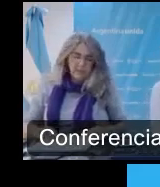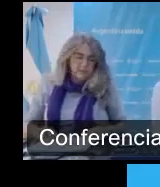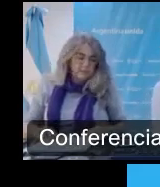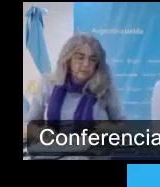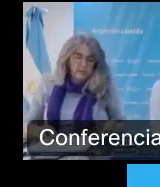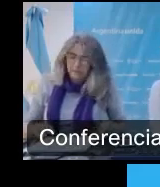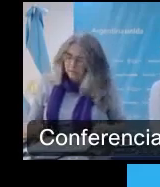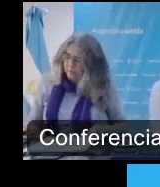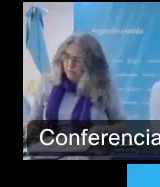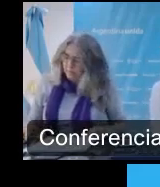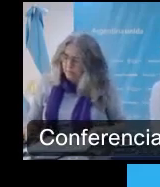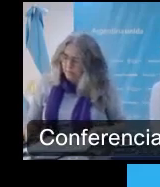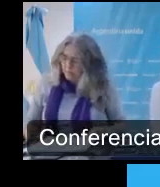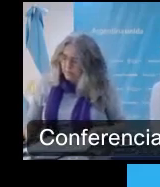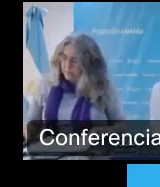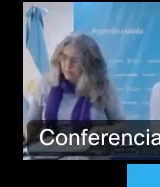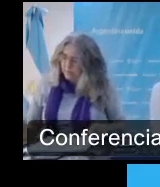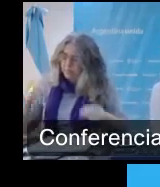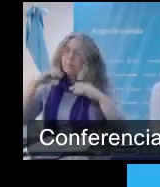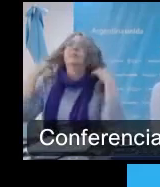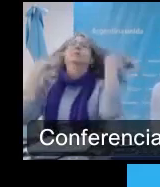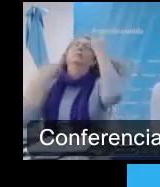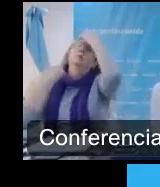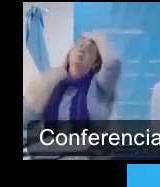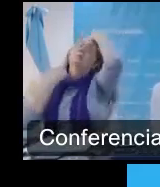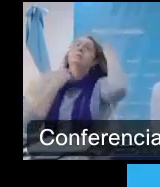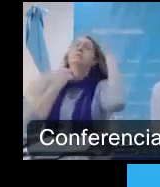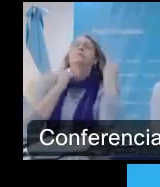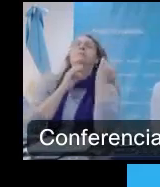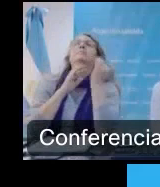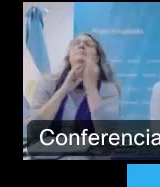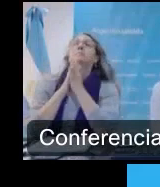el desafío que tenemos hoy, el recorrido que tenemos hoy.